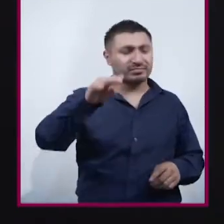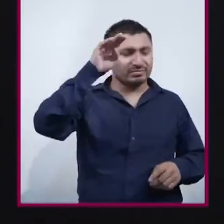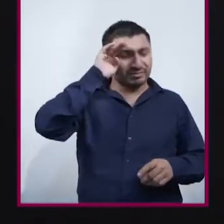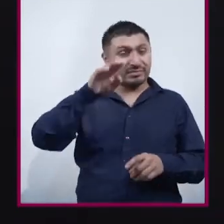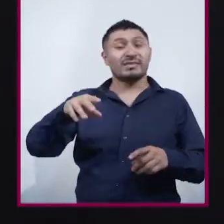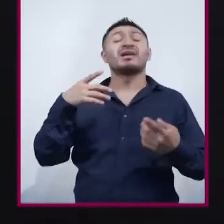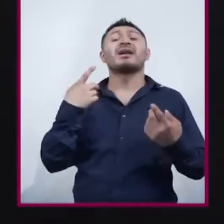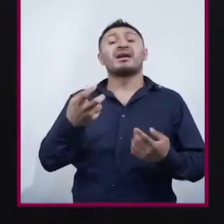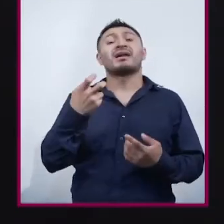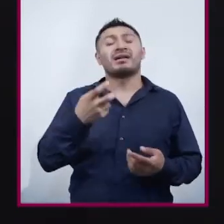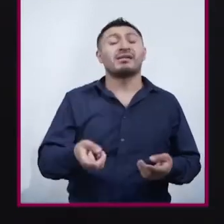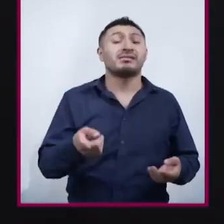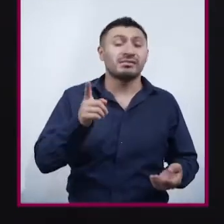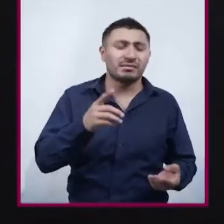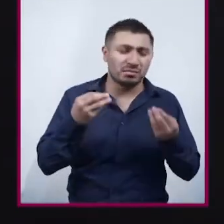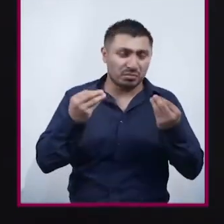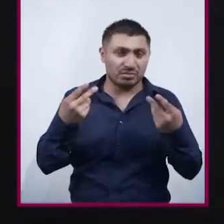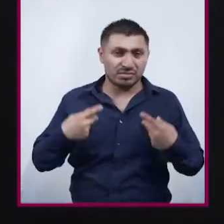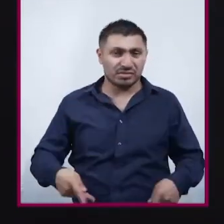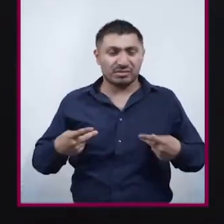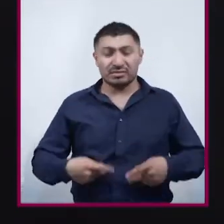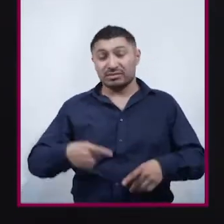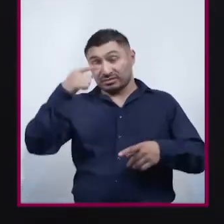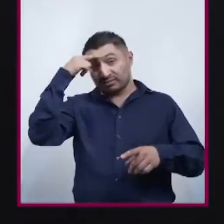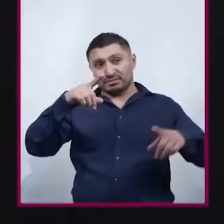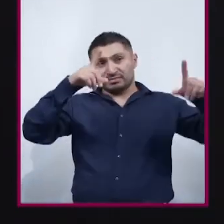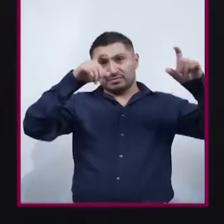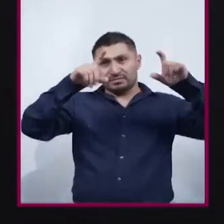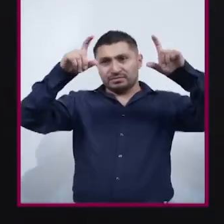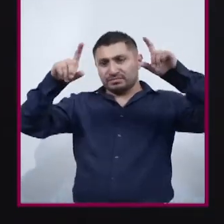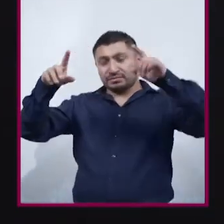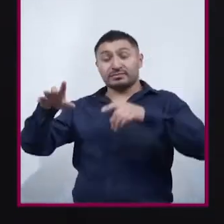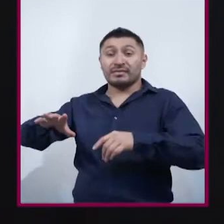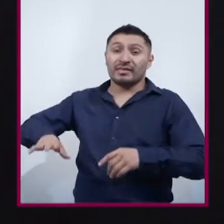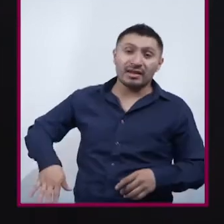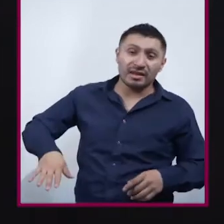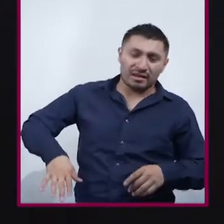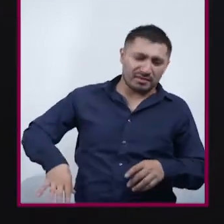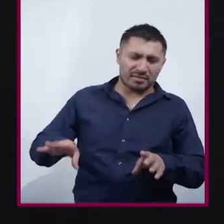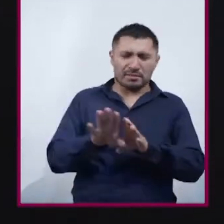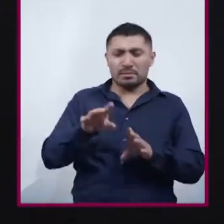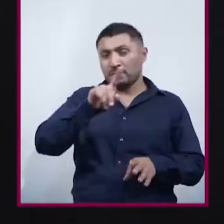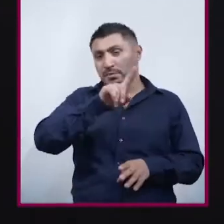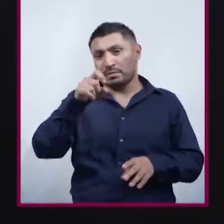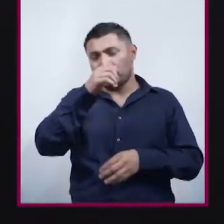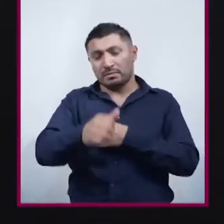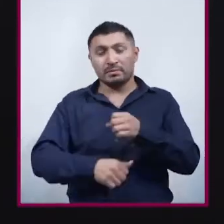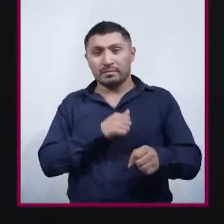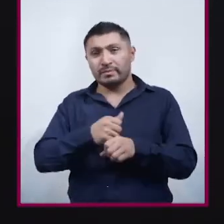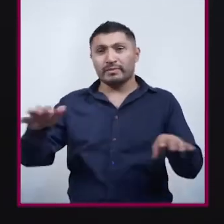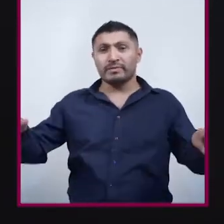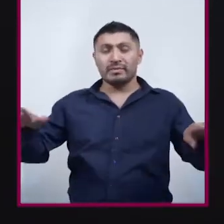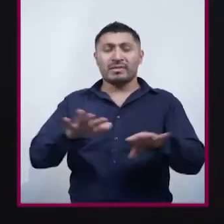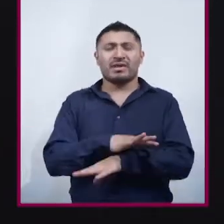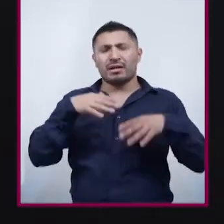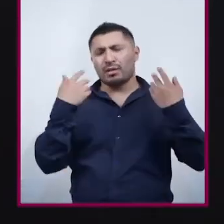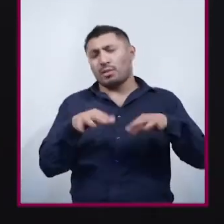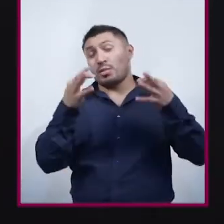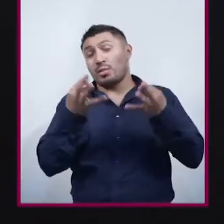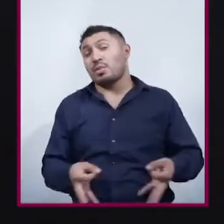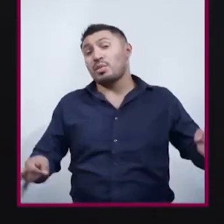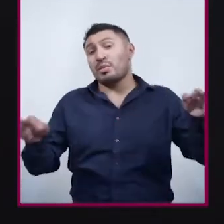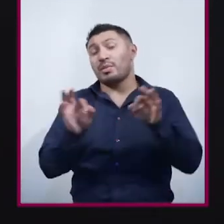pones a pensar, la capacidad de la mayoría de las personas para fotografiar apenas tiene 100 años que se volvió un fenómeno